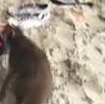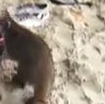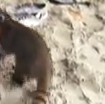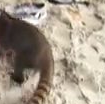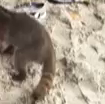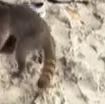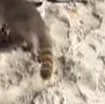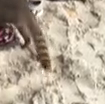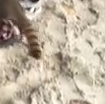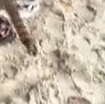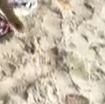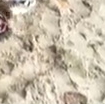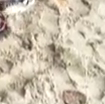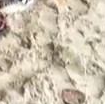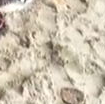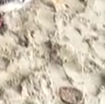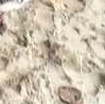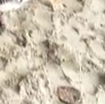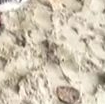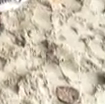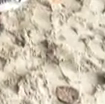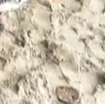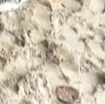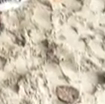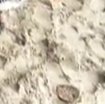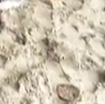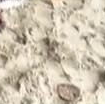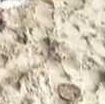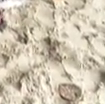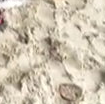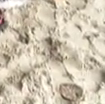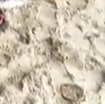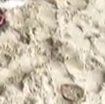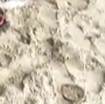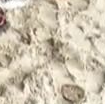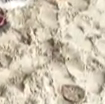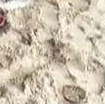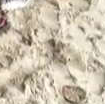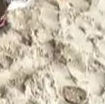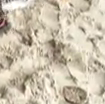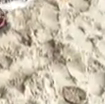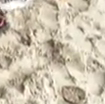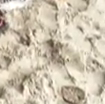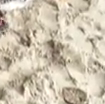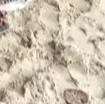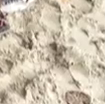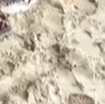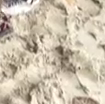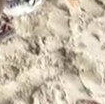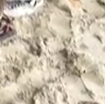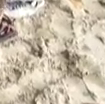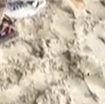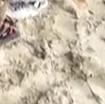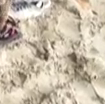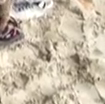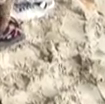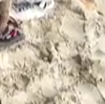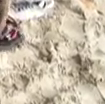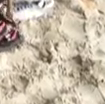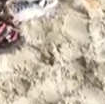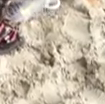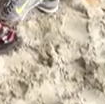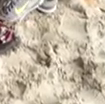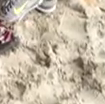Bueno, normalmente nosotros nos desarrollamos en un país muy megadiverso y eso